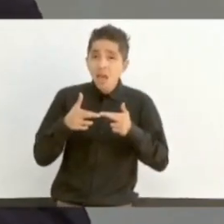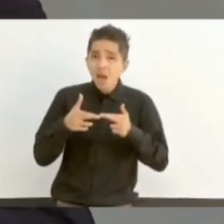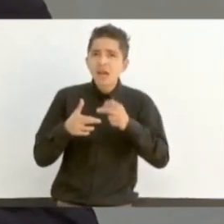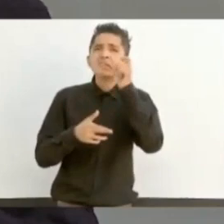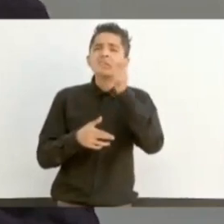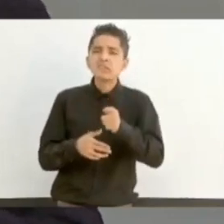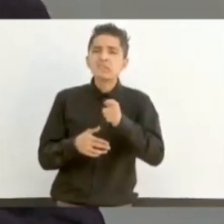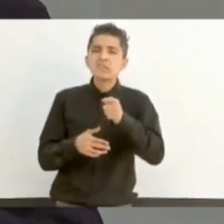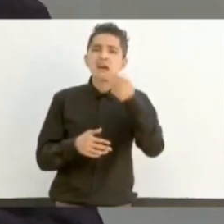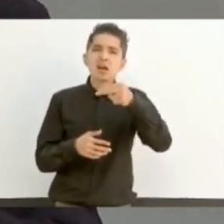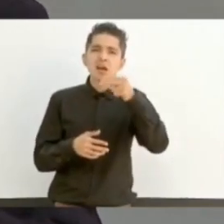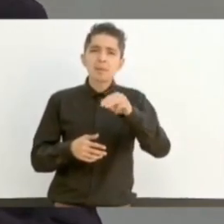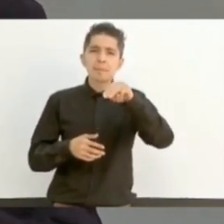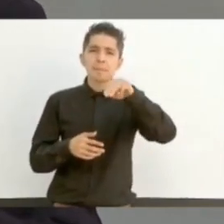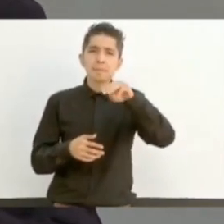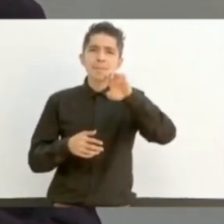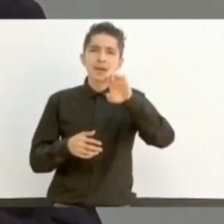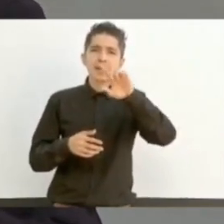Melchor Ocampo,